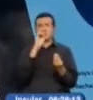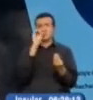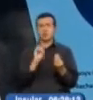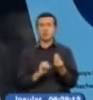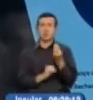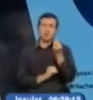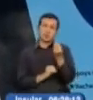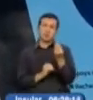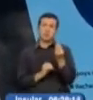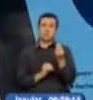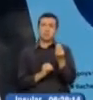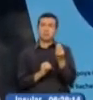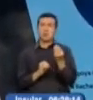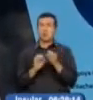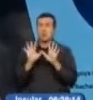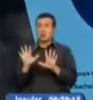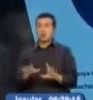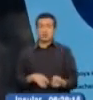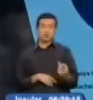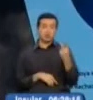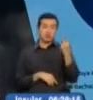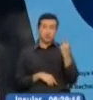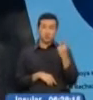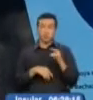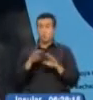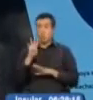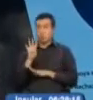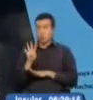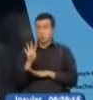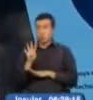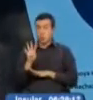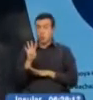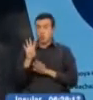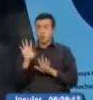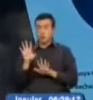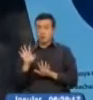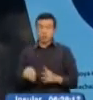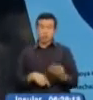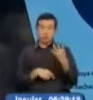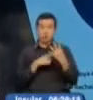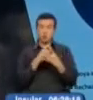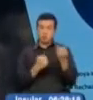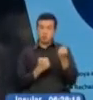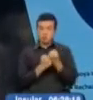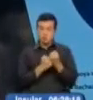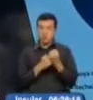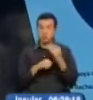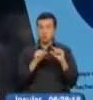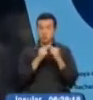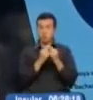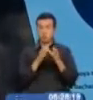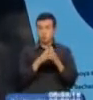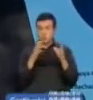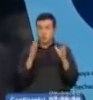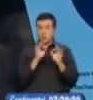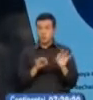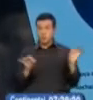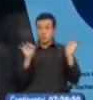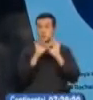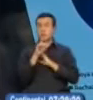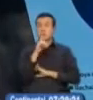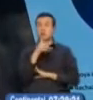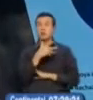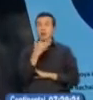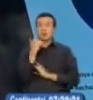16%, menos de 2 de cada 10, y casi 4 de cada 10 está apoyando. Y el grupo que se podría decir el más importante es